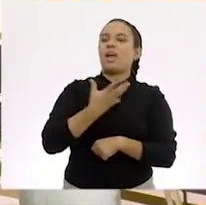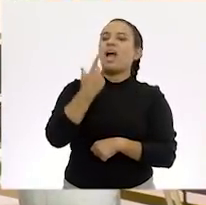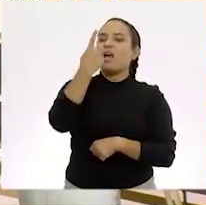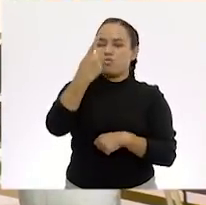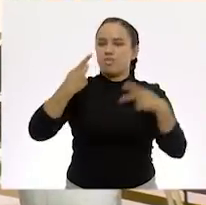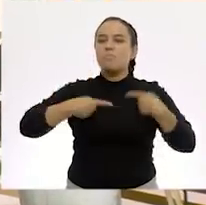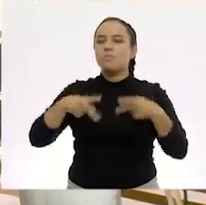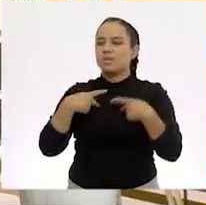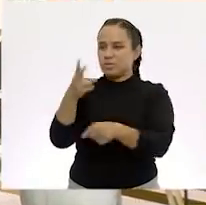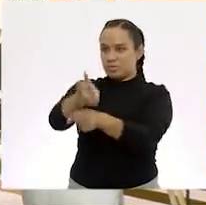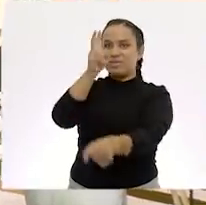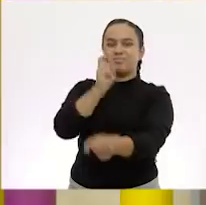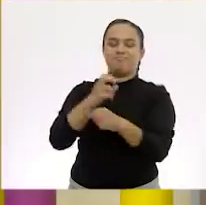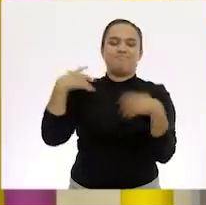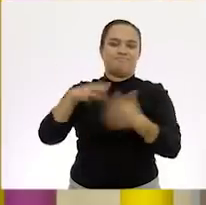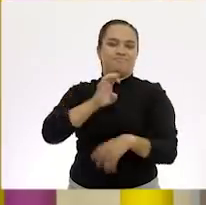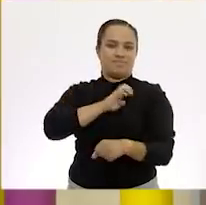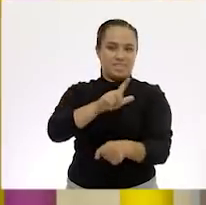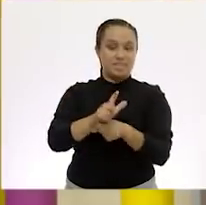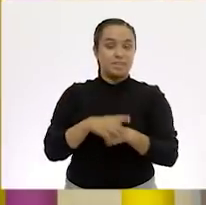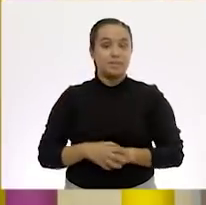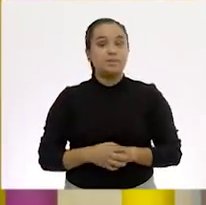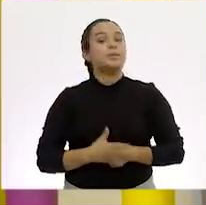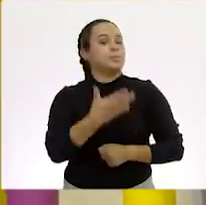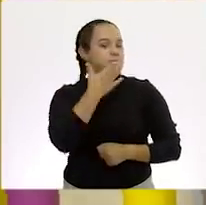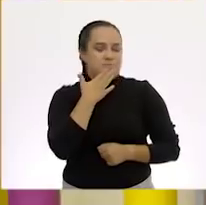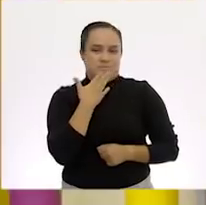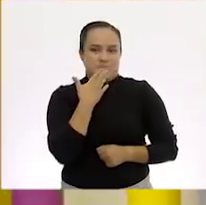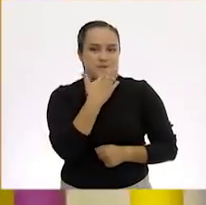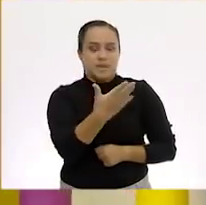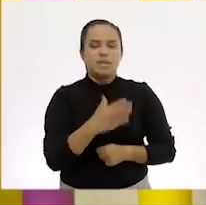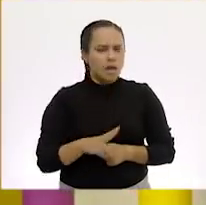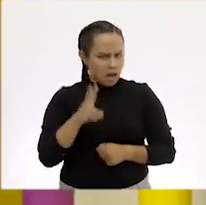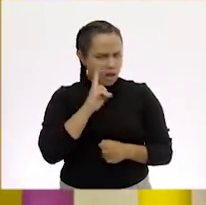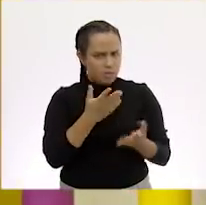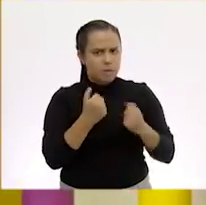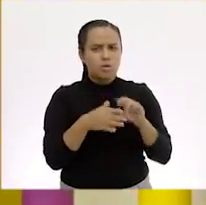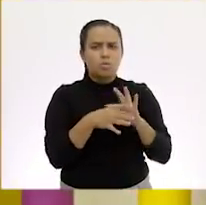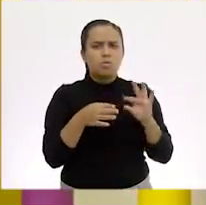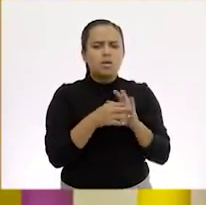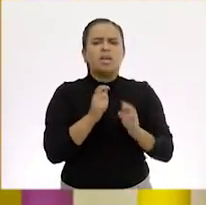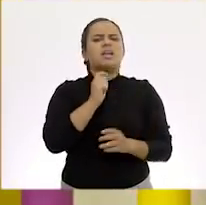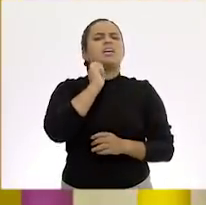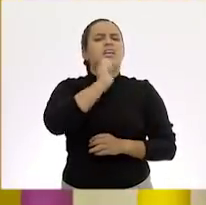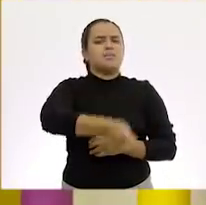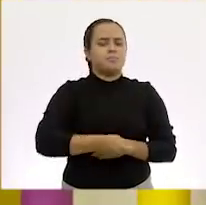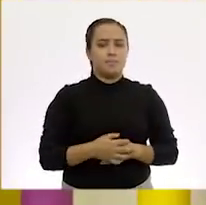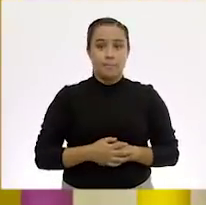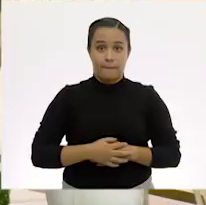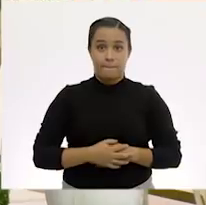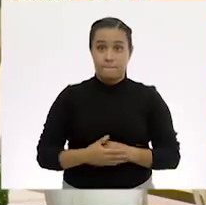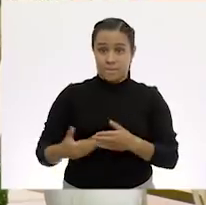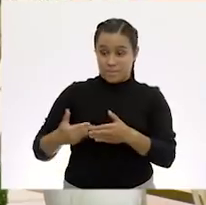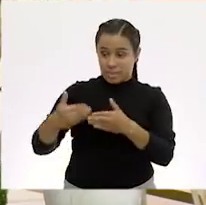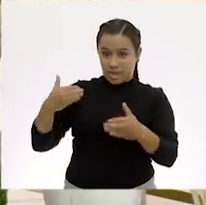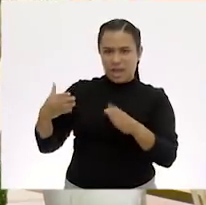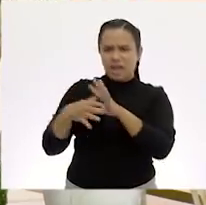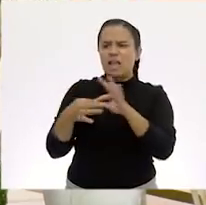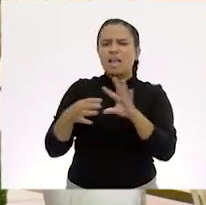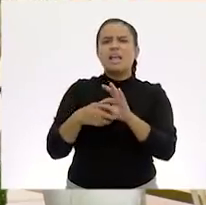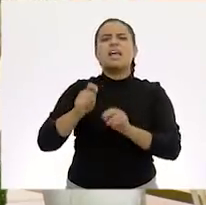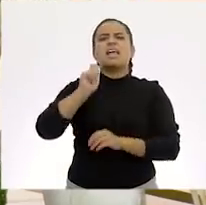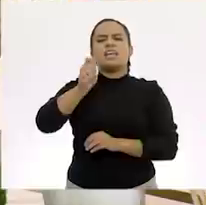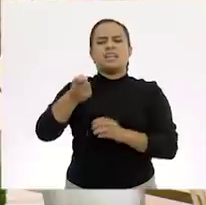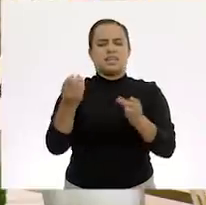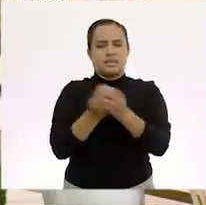especial. Me parece muy bien. A ver, cuéntanos un poco de qué va a tratar. Antes de que les cuente de qué va a